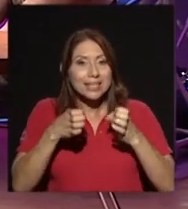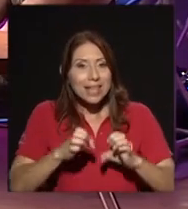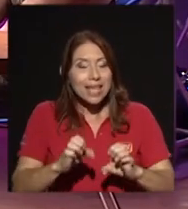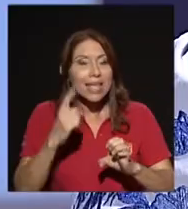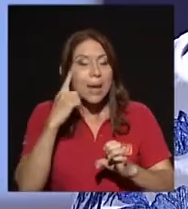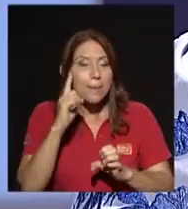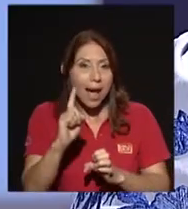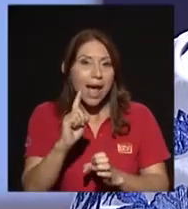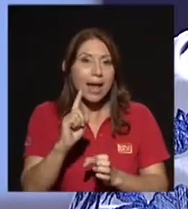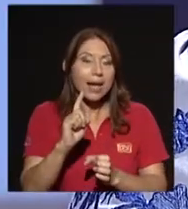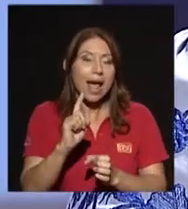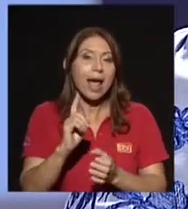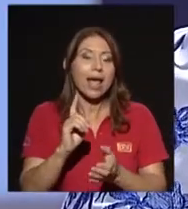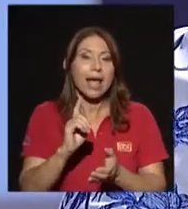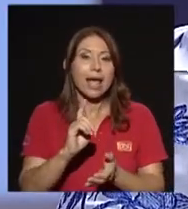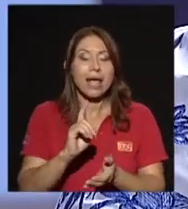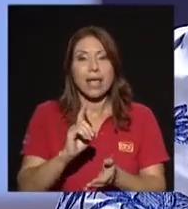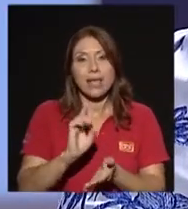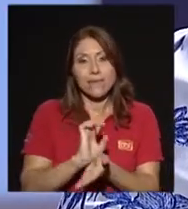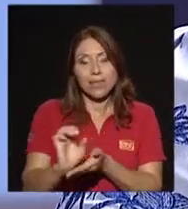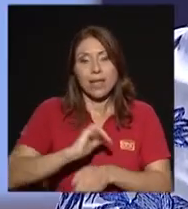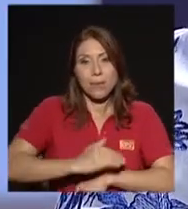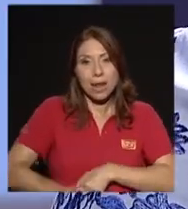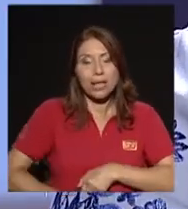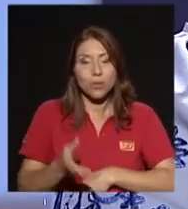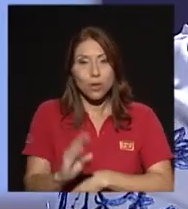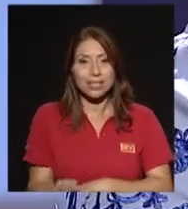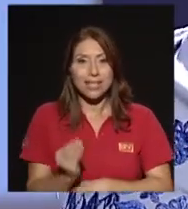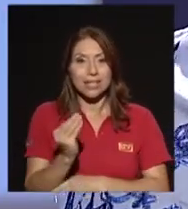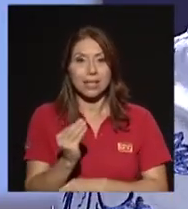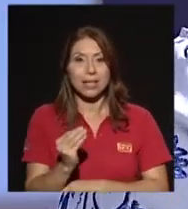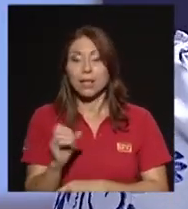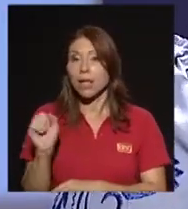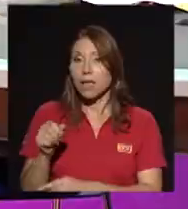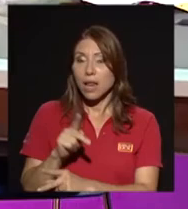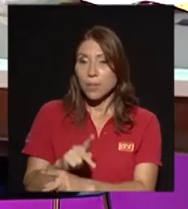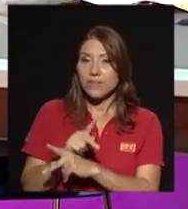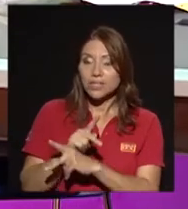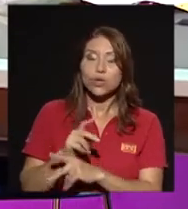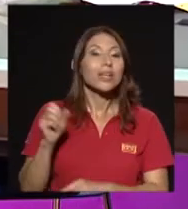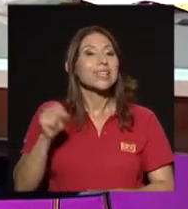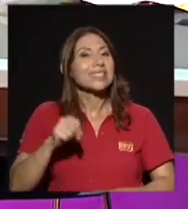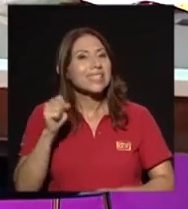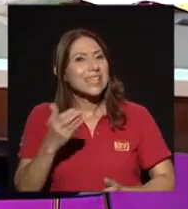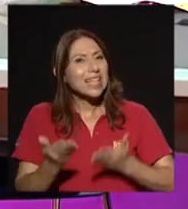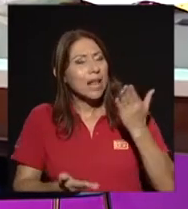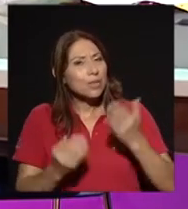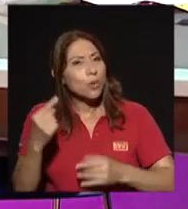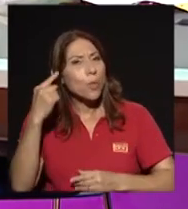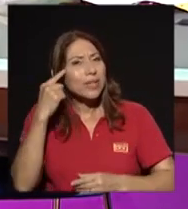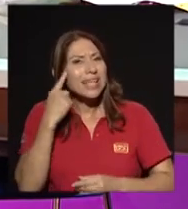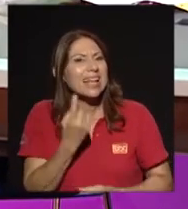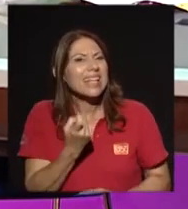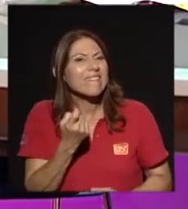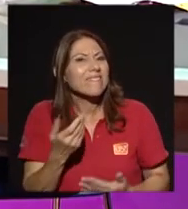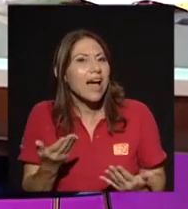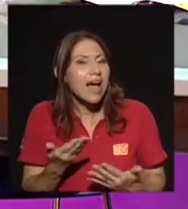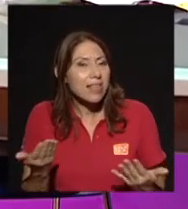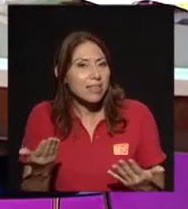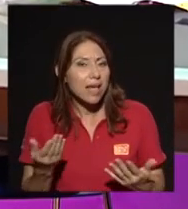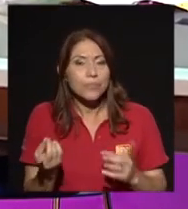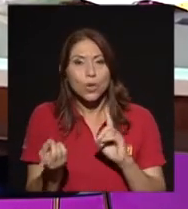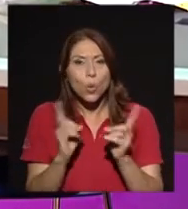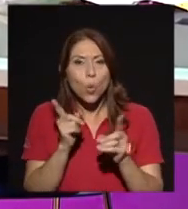para lo que es el abordaje del embarazo. La prevención. Sí, tal vez como pensar qué es lo que hace falta, digamos, cuáles son esas barreras